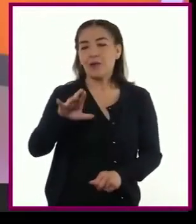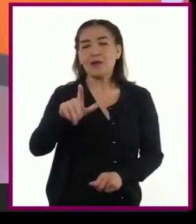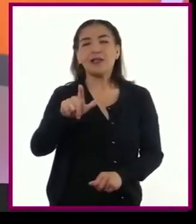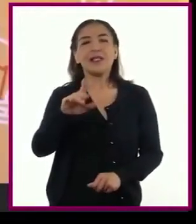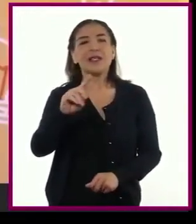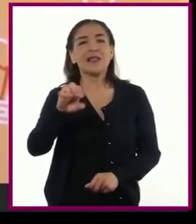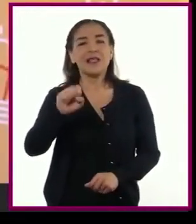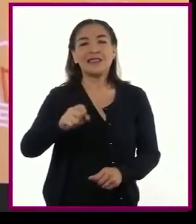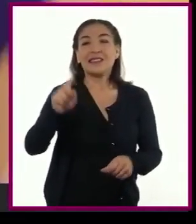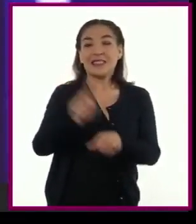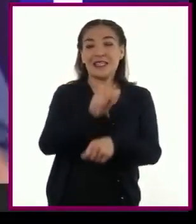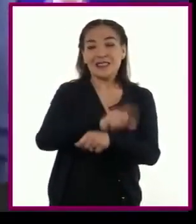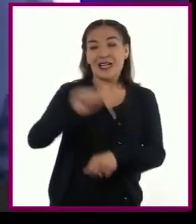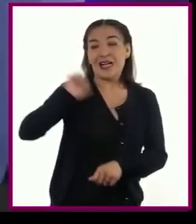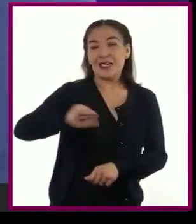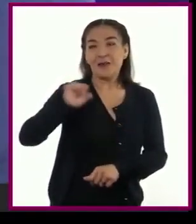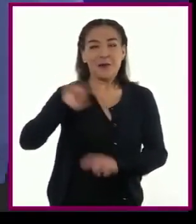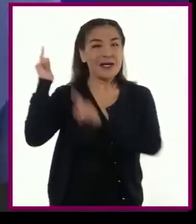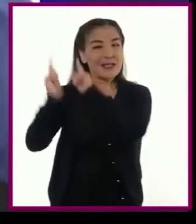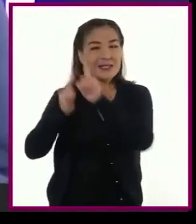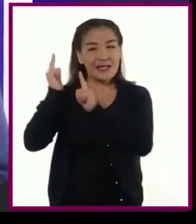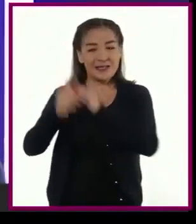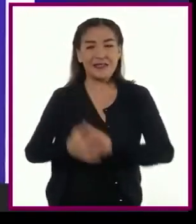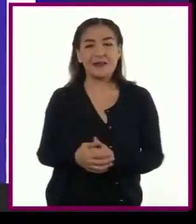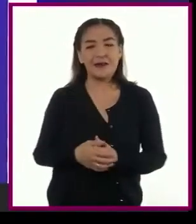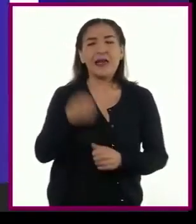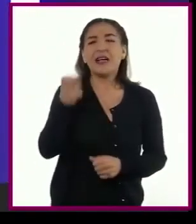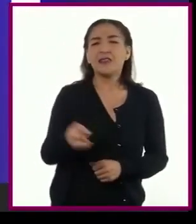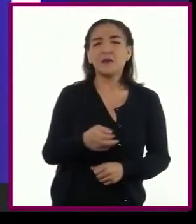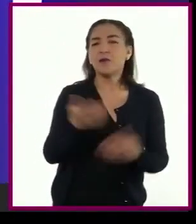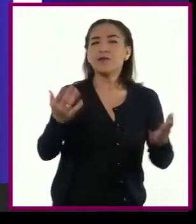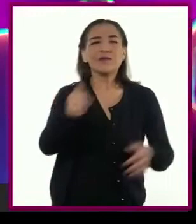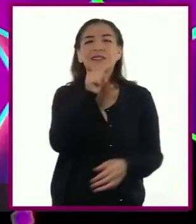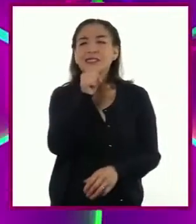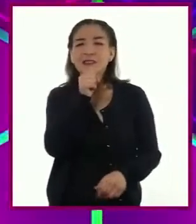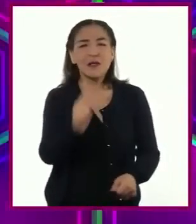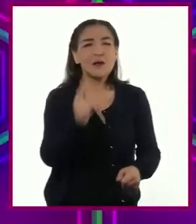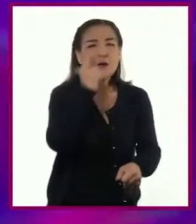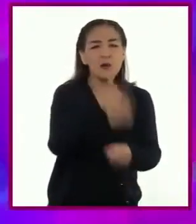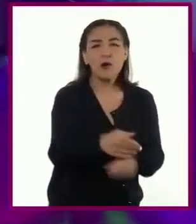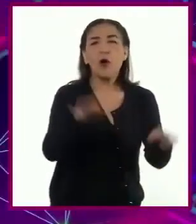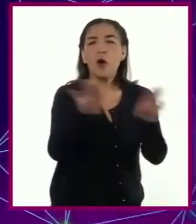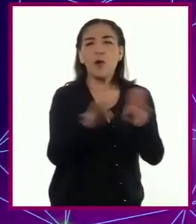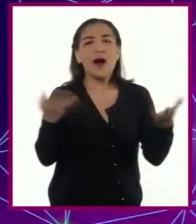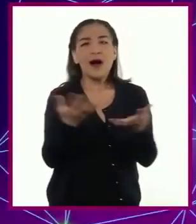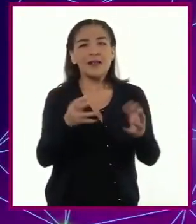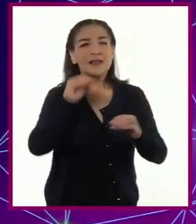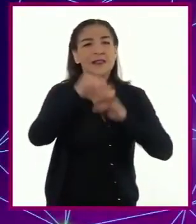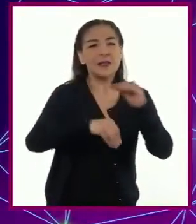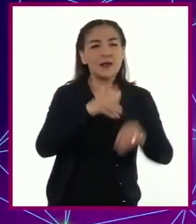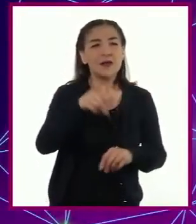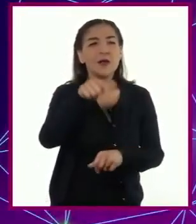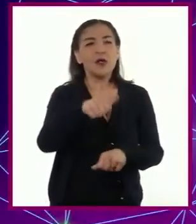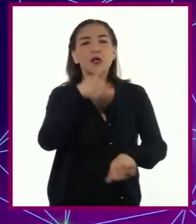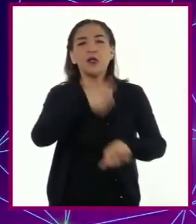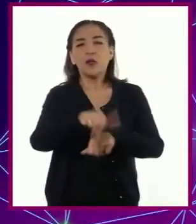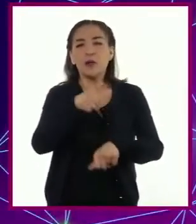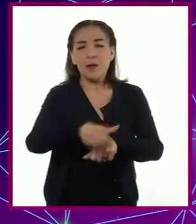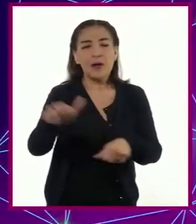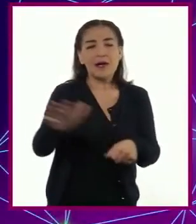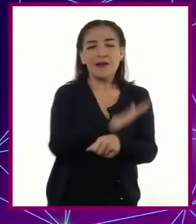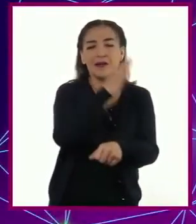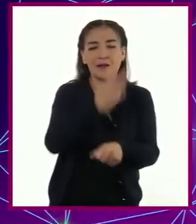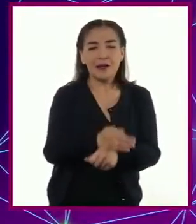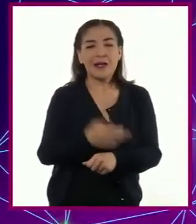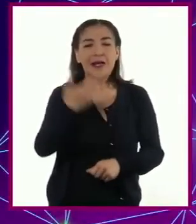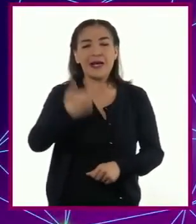Grecia. Hasta el momento, no se había encontrado un método para construir ningún otro polígono regular como